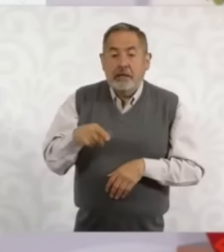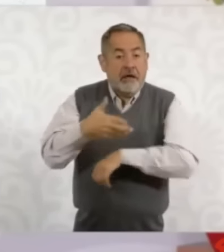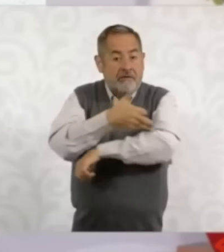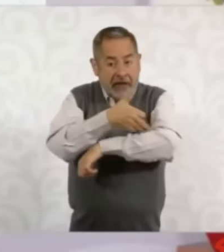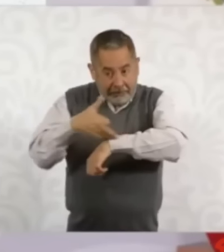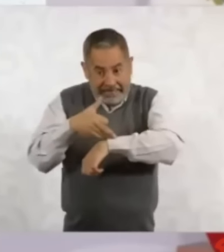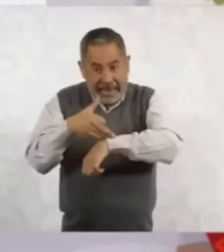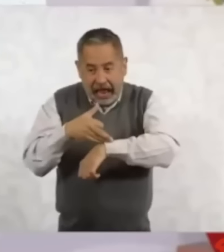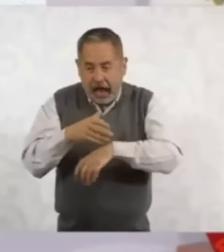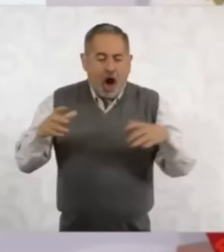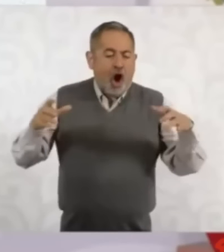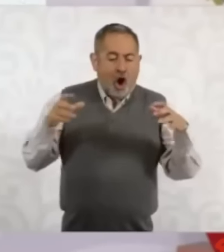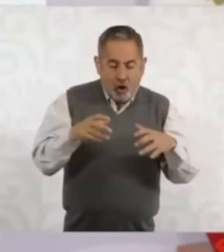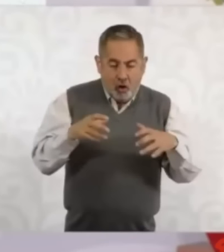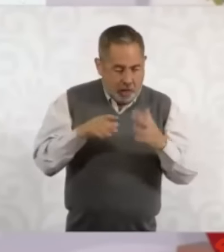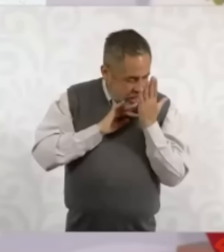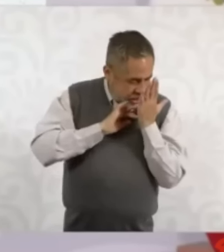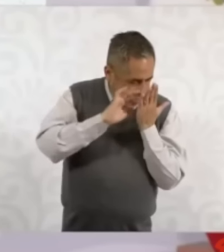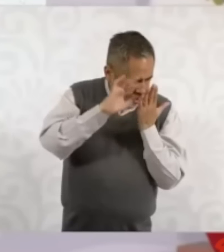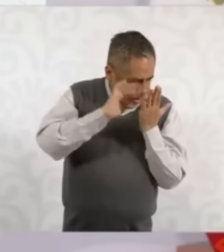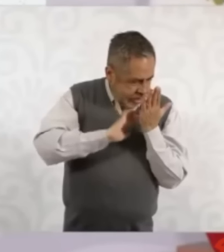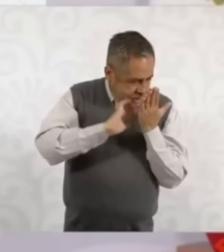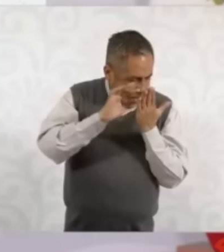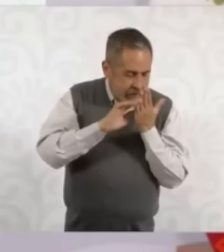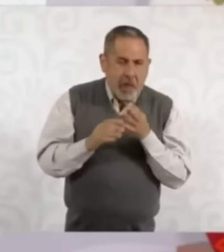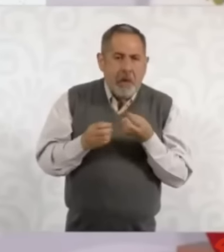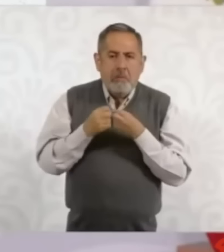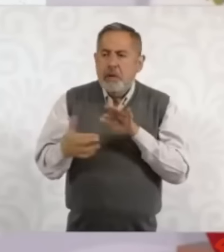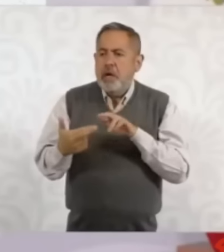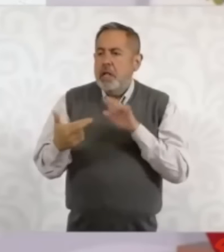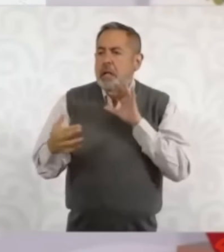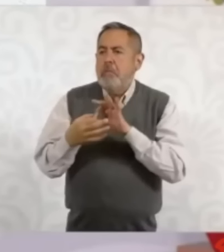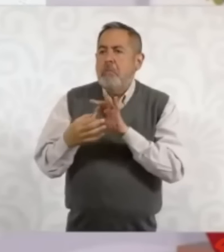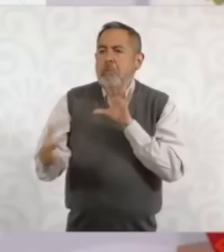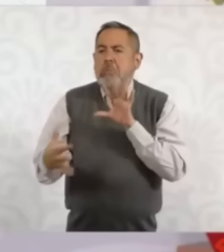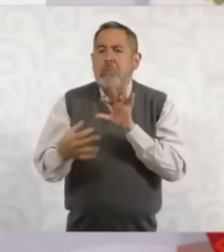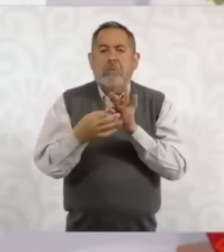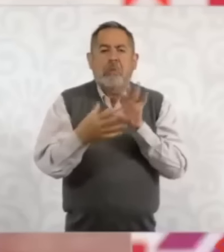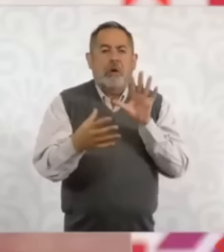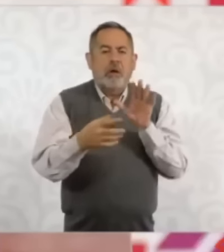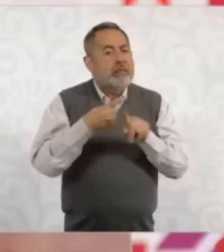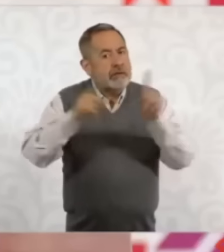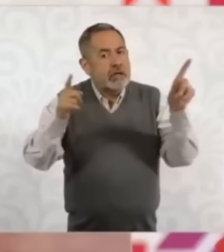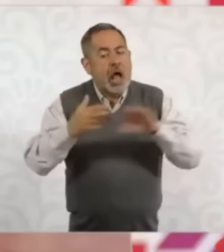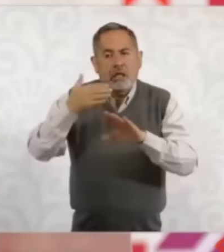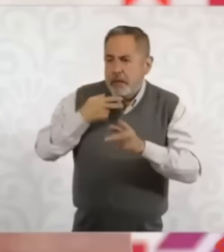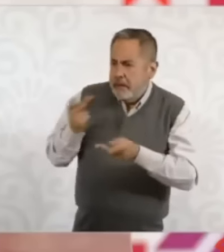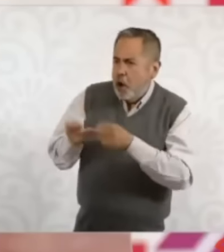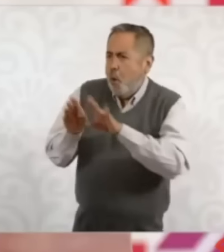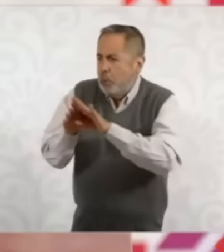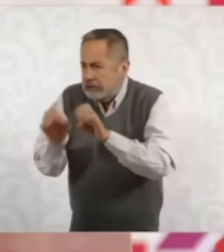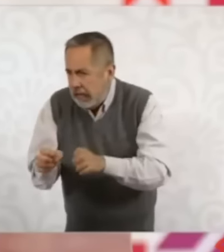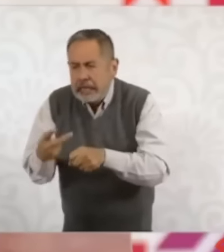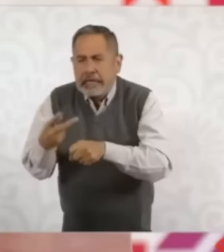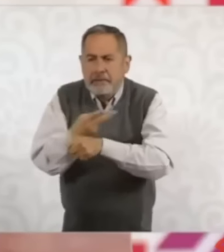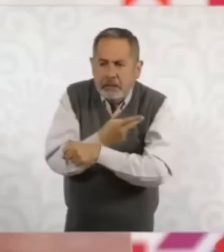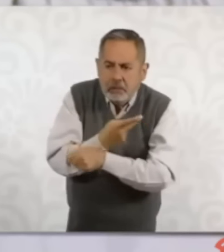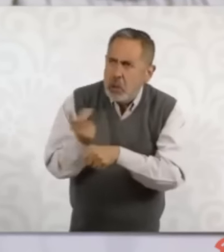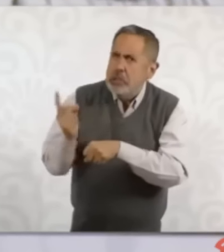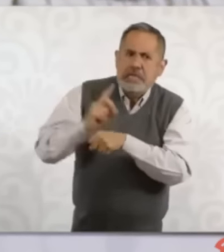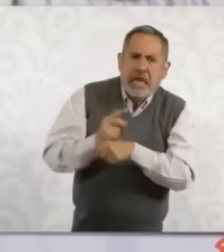familia, en vez de estar platicando y qué pasó hoy y qué hiciste y cómo te fue en el